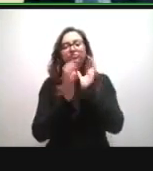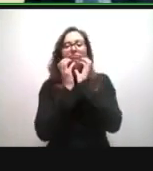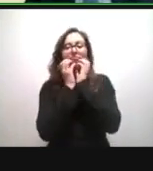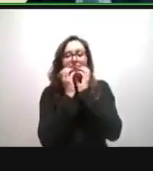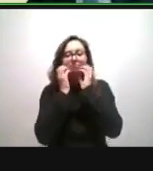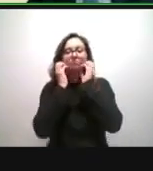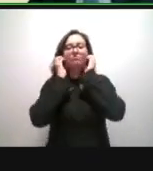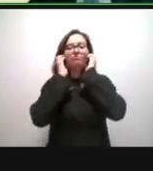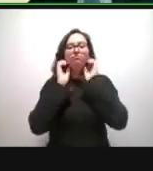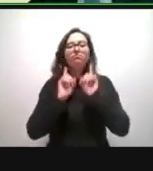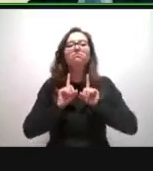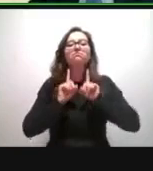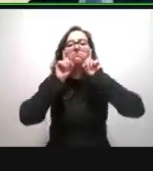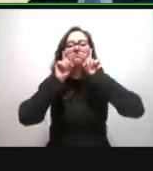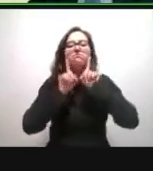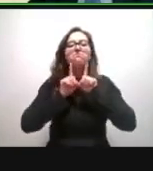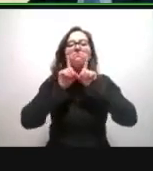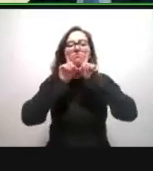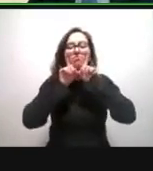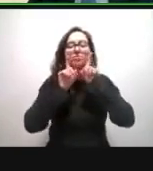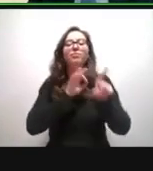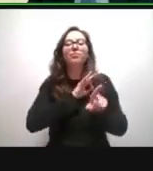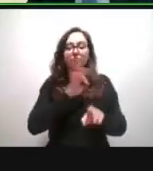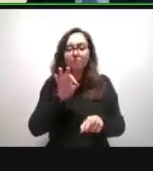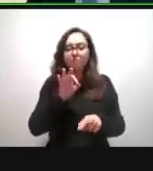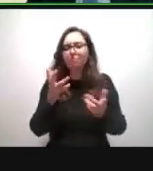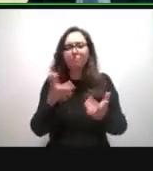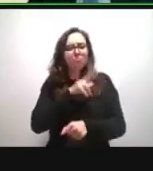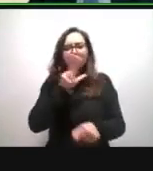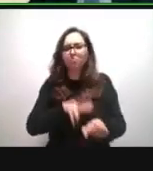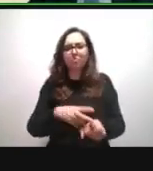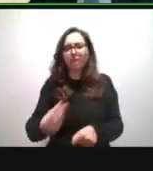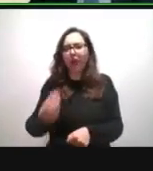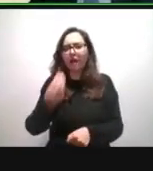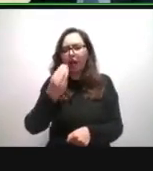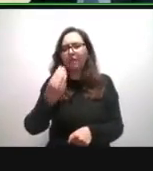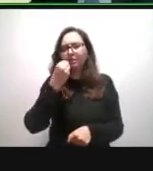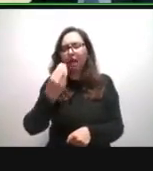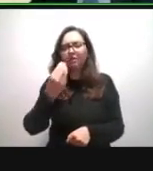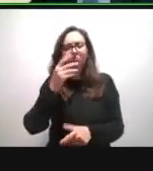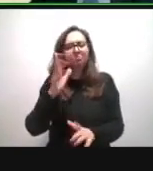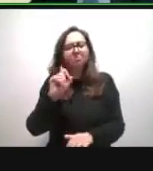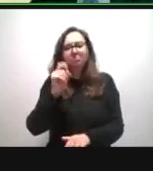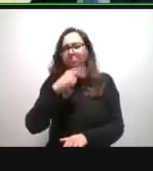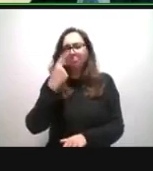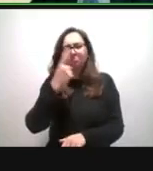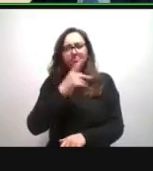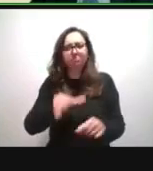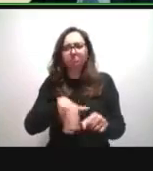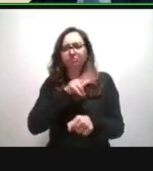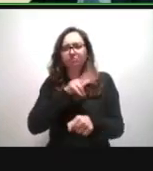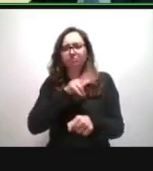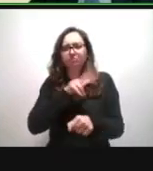paciente salir con la boca abierta y comer prácticamente con normalidad a las 24 horas. Las fracturas